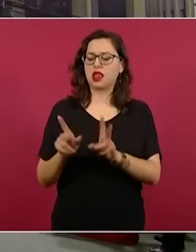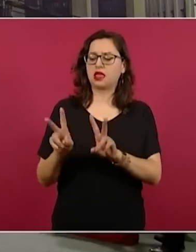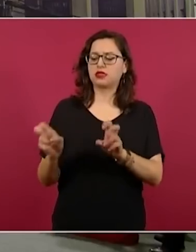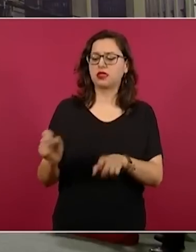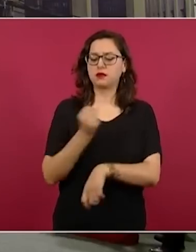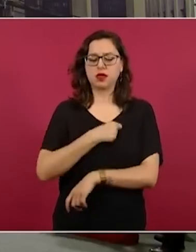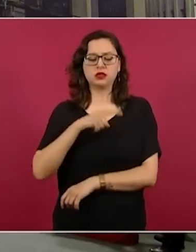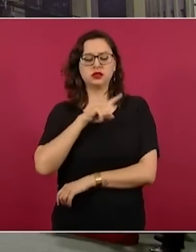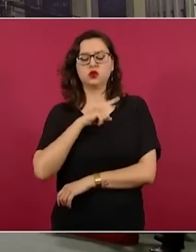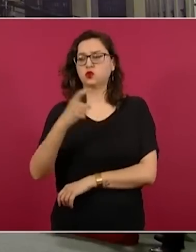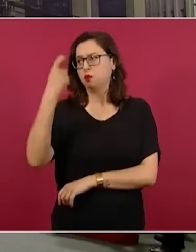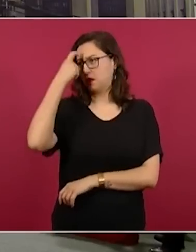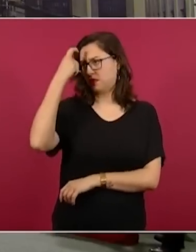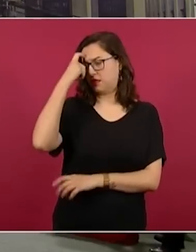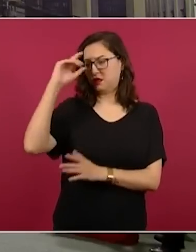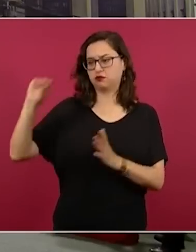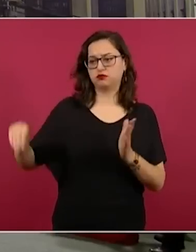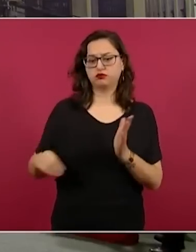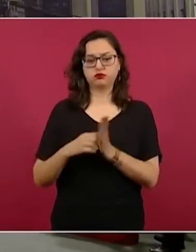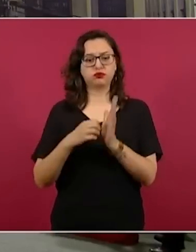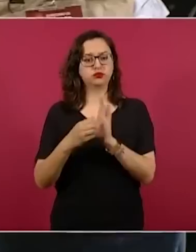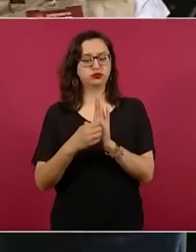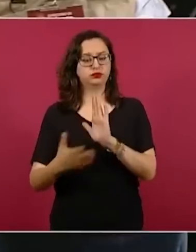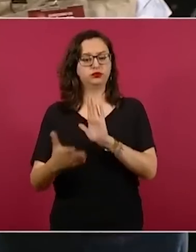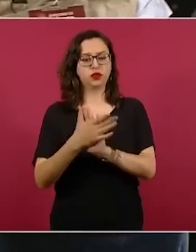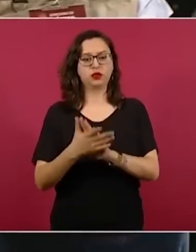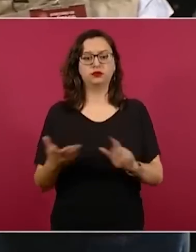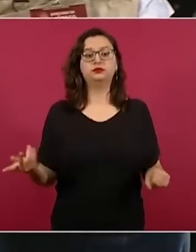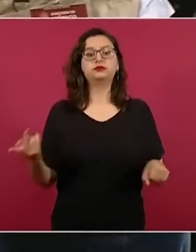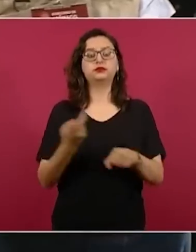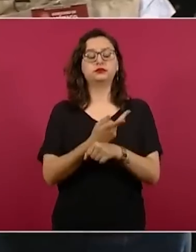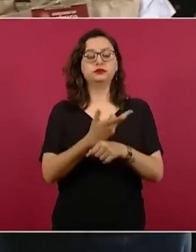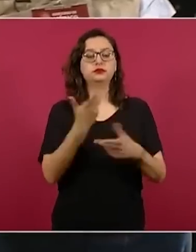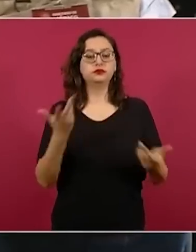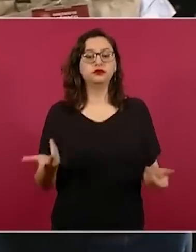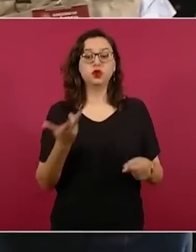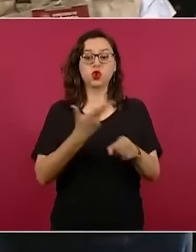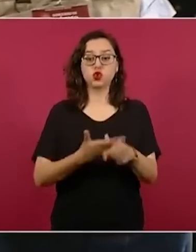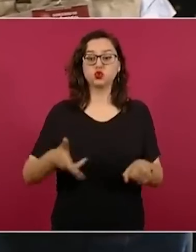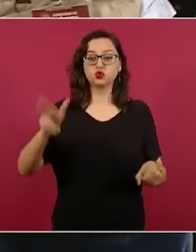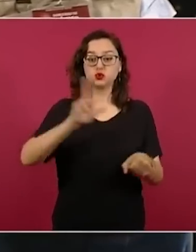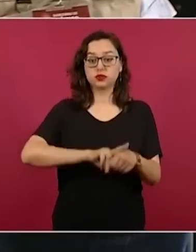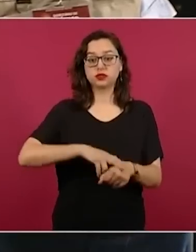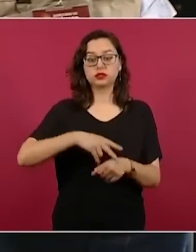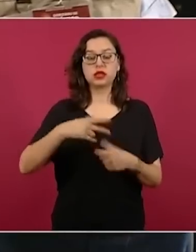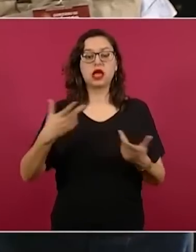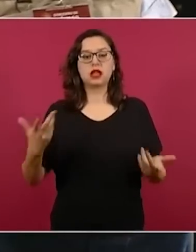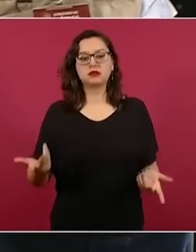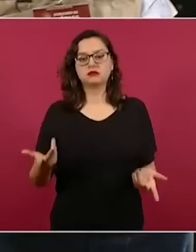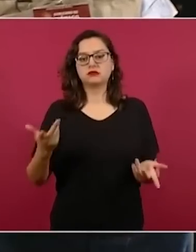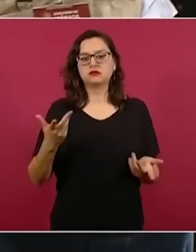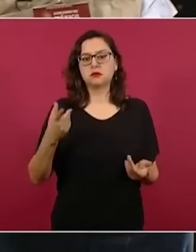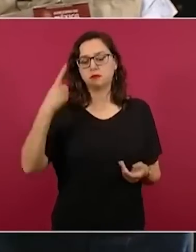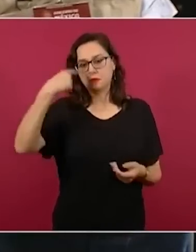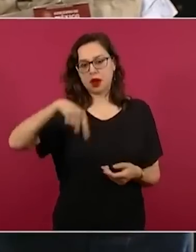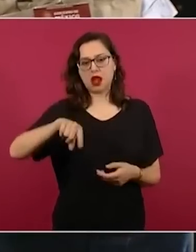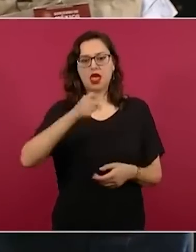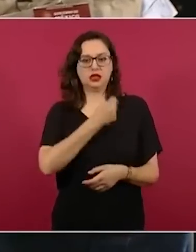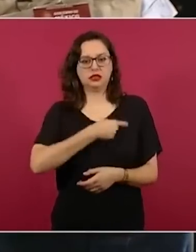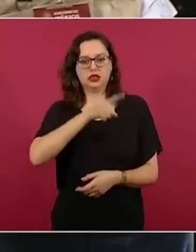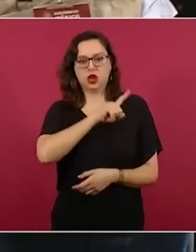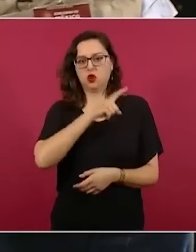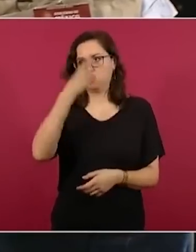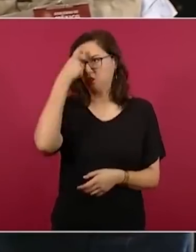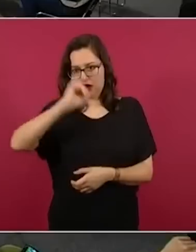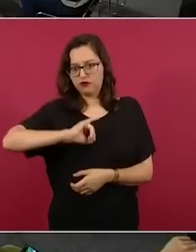Luego que el Congreso nacionalizara el litio, el presidente Andrés Manuel López Obrador informó que existe comunicación con sus homólogos Luis